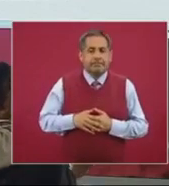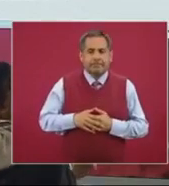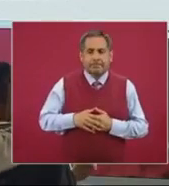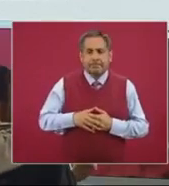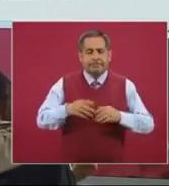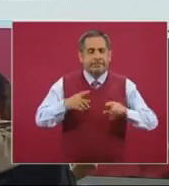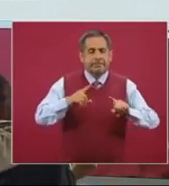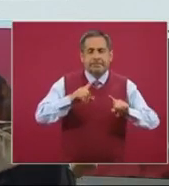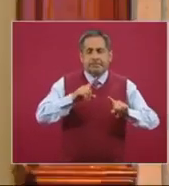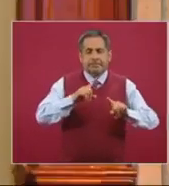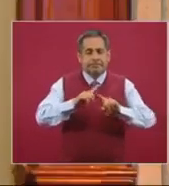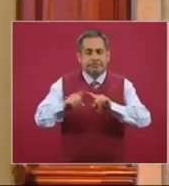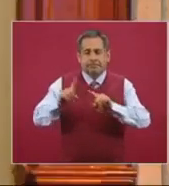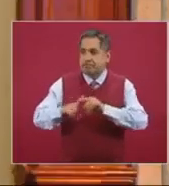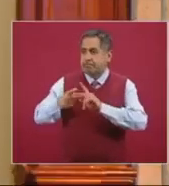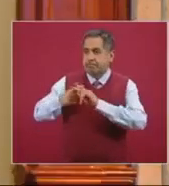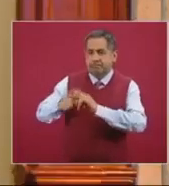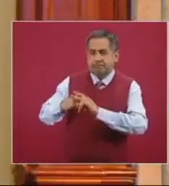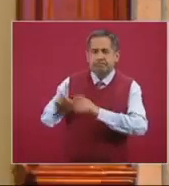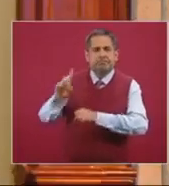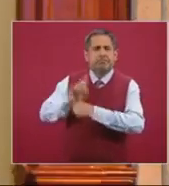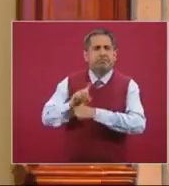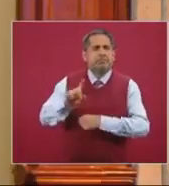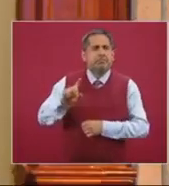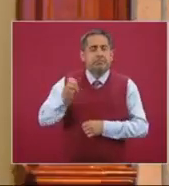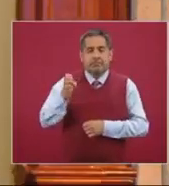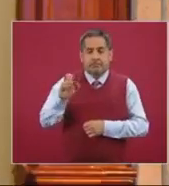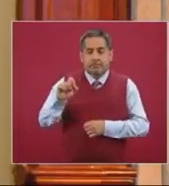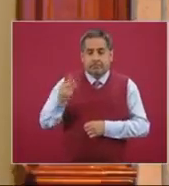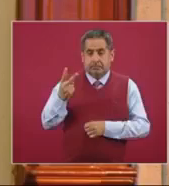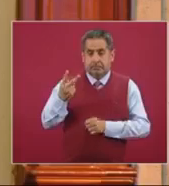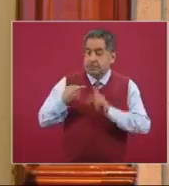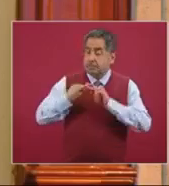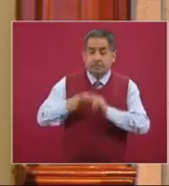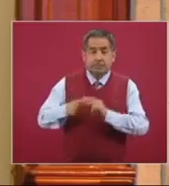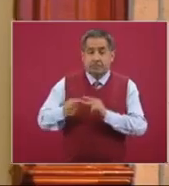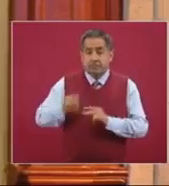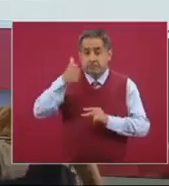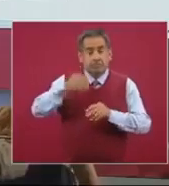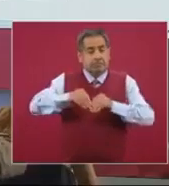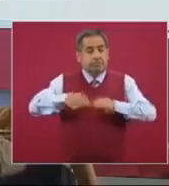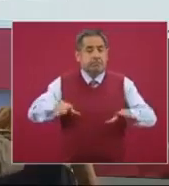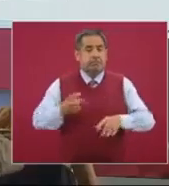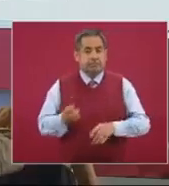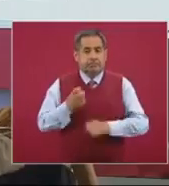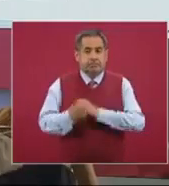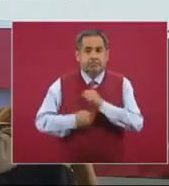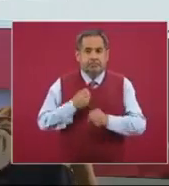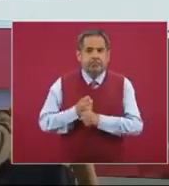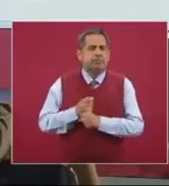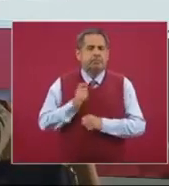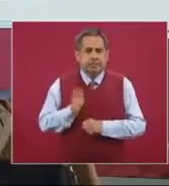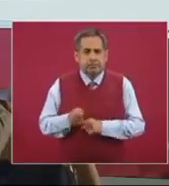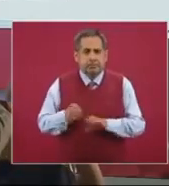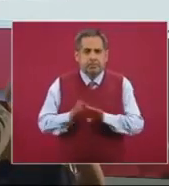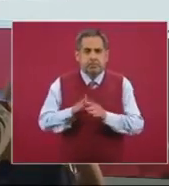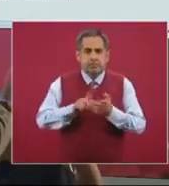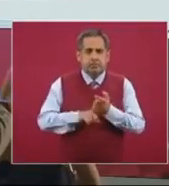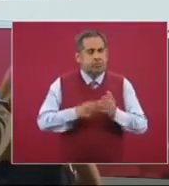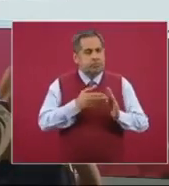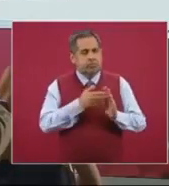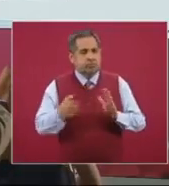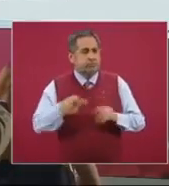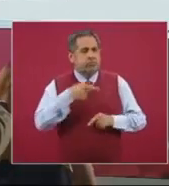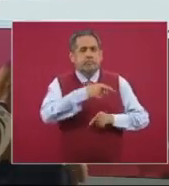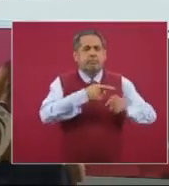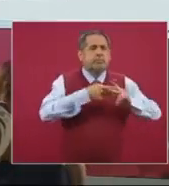conferencia de prensa inicial que la tuvimos el 22 de enero de este año, cuando la epidemia no